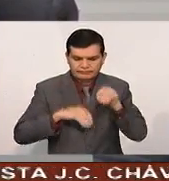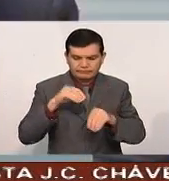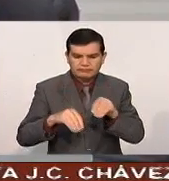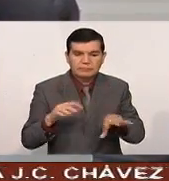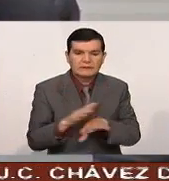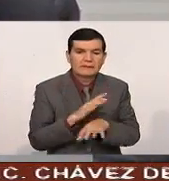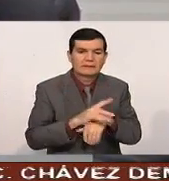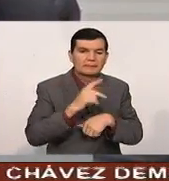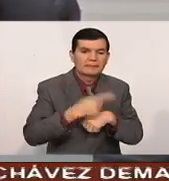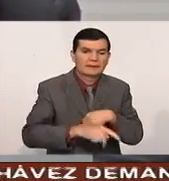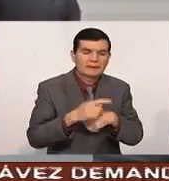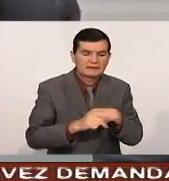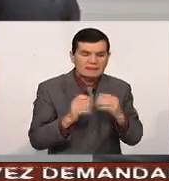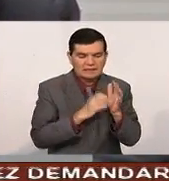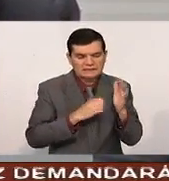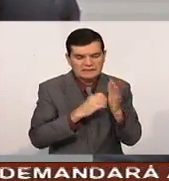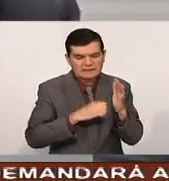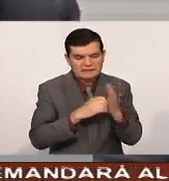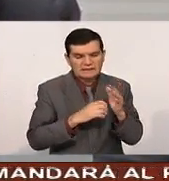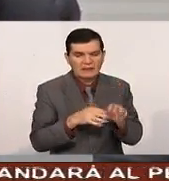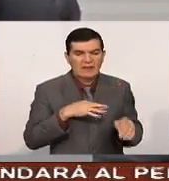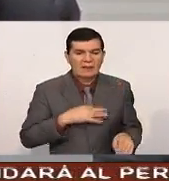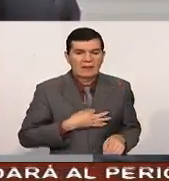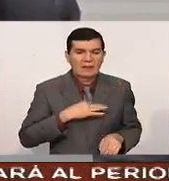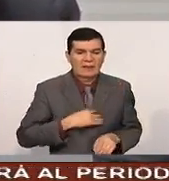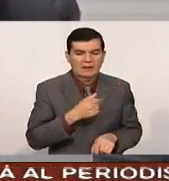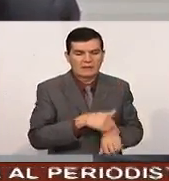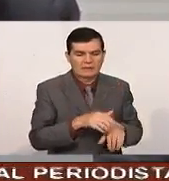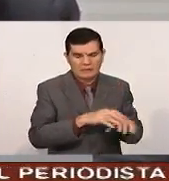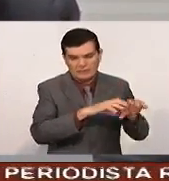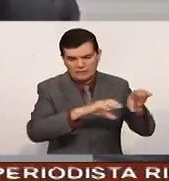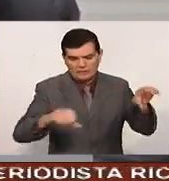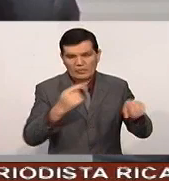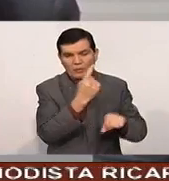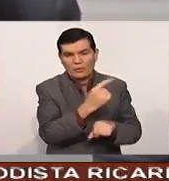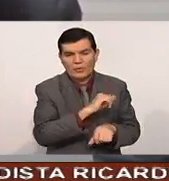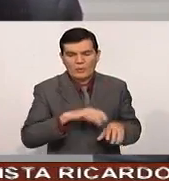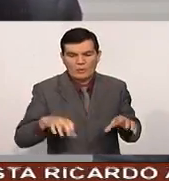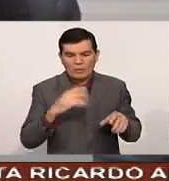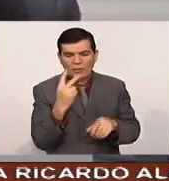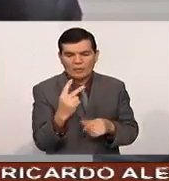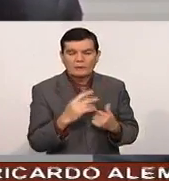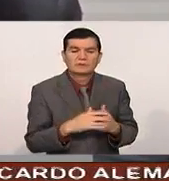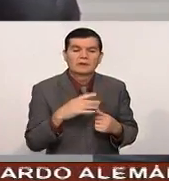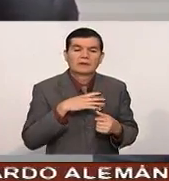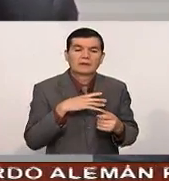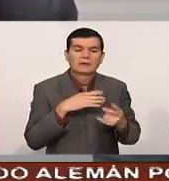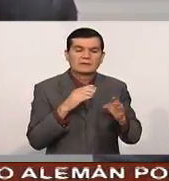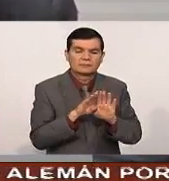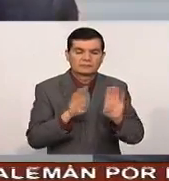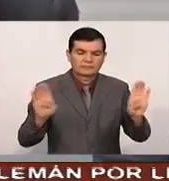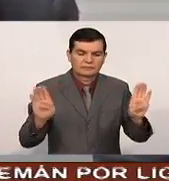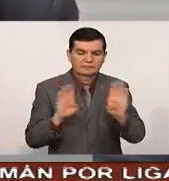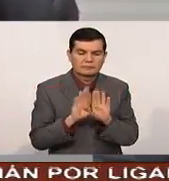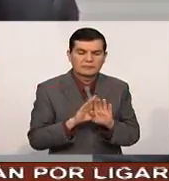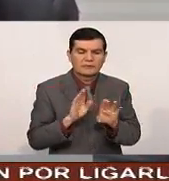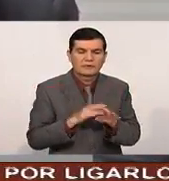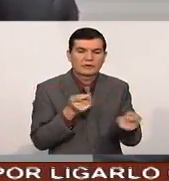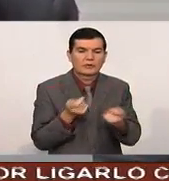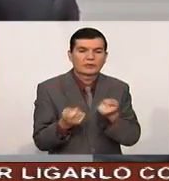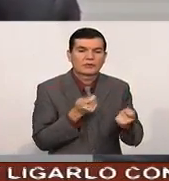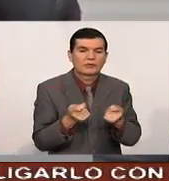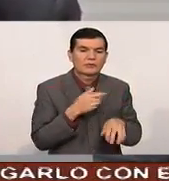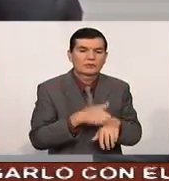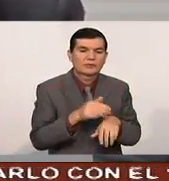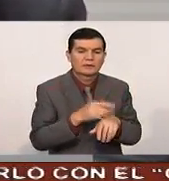de riesgos de corrosión en la tubería de la línea 1 y 2. Además, se instalarán las compuertas de control en la